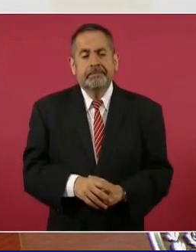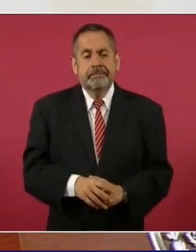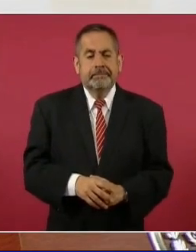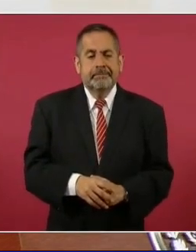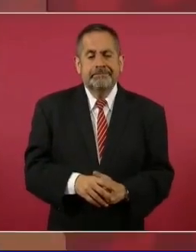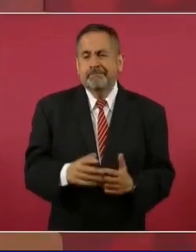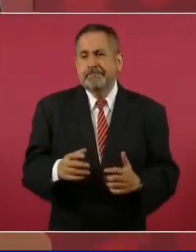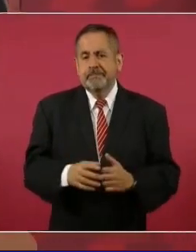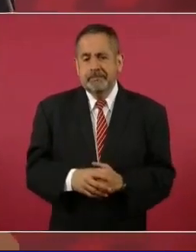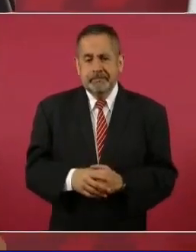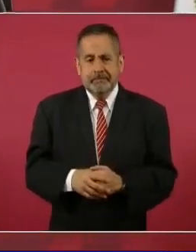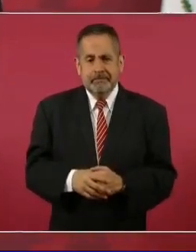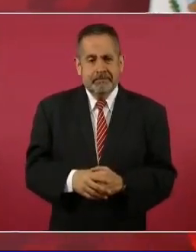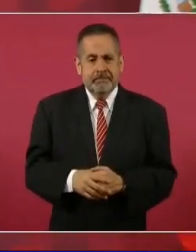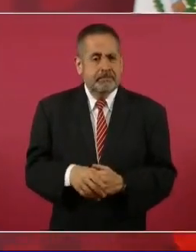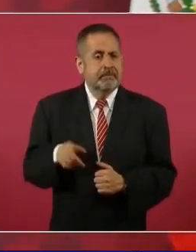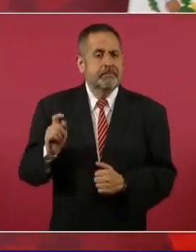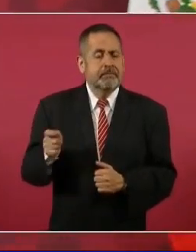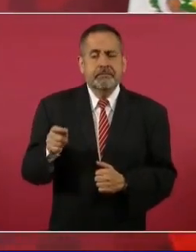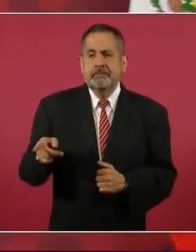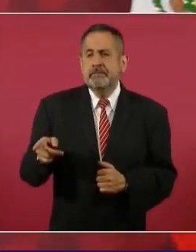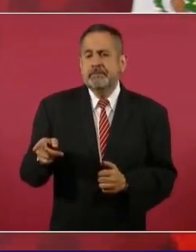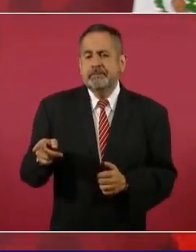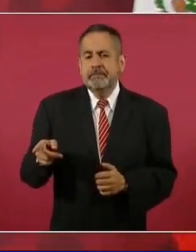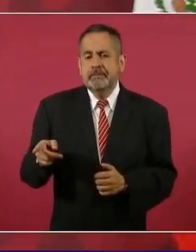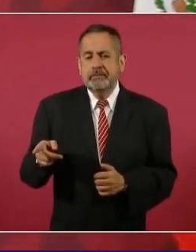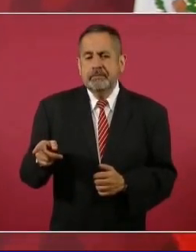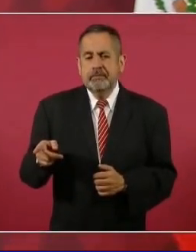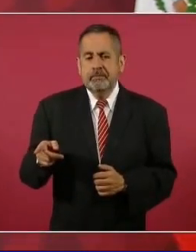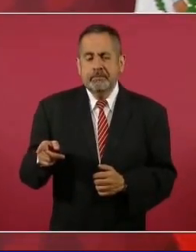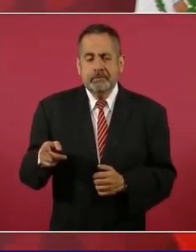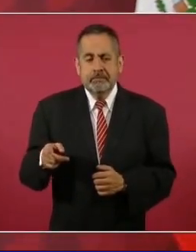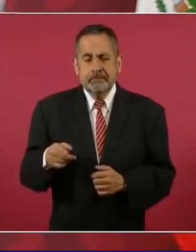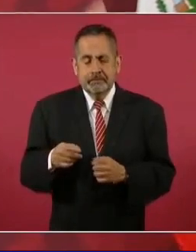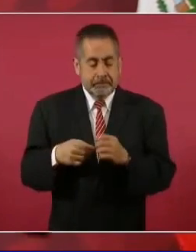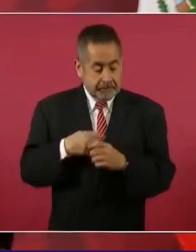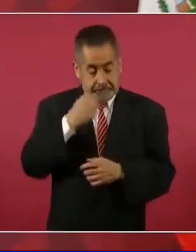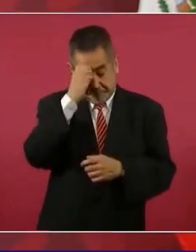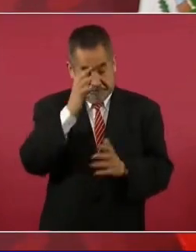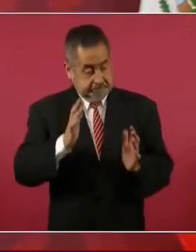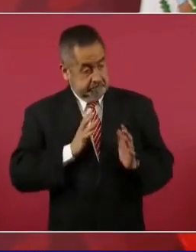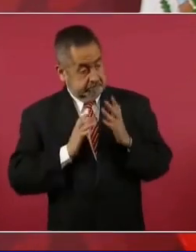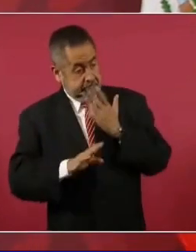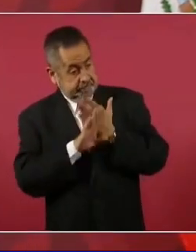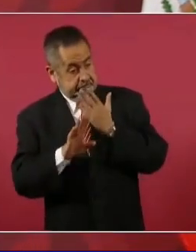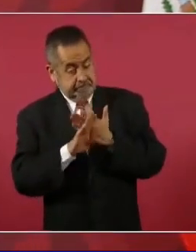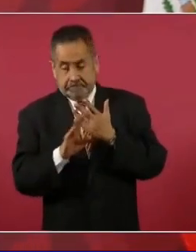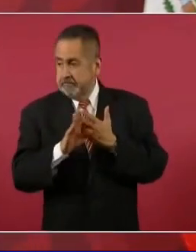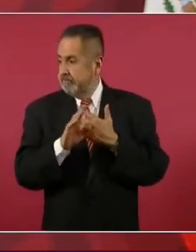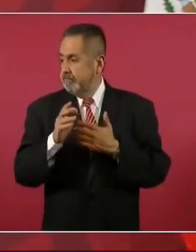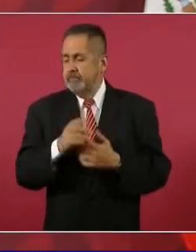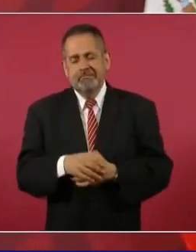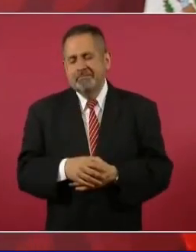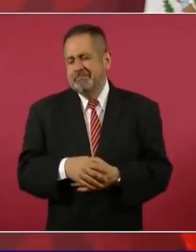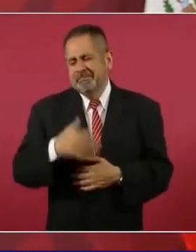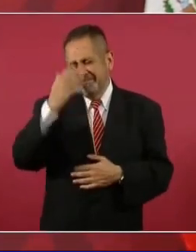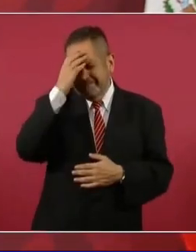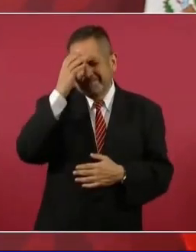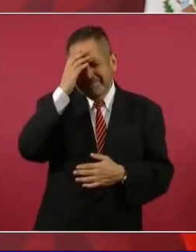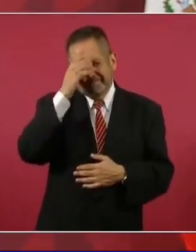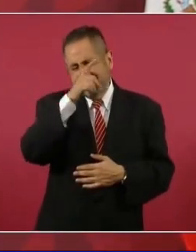y no es tampoco nada nuevo para nosotros, siempre hemos enfrentado mafias,